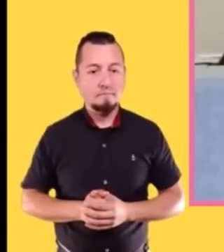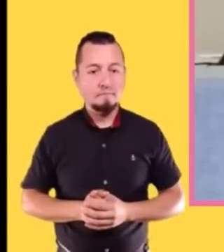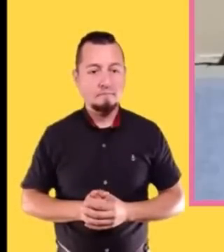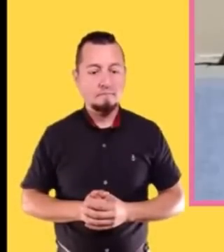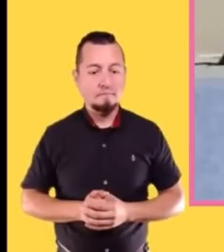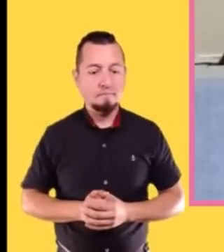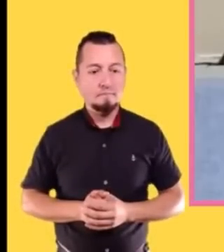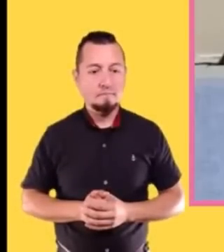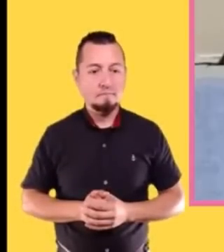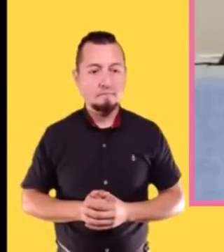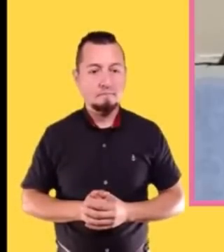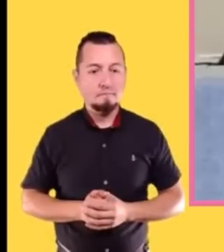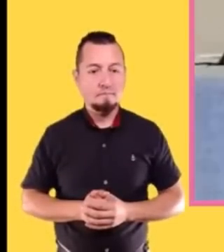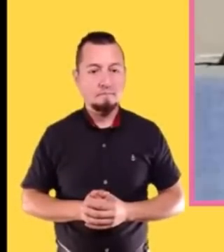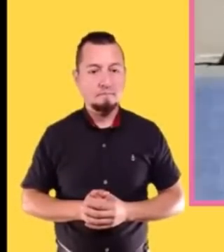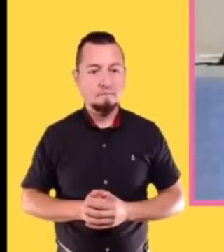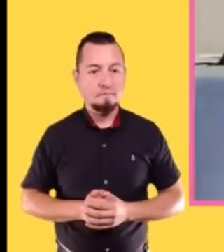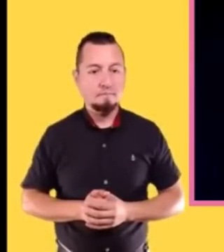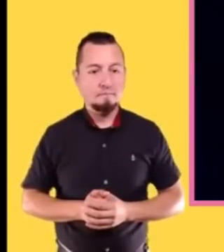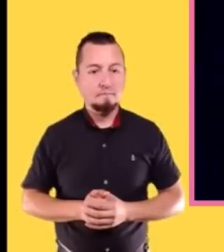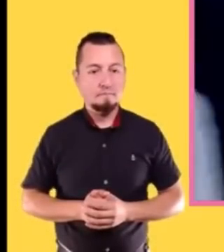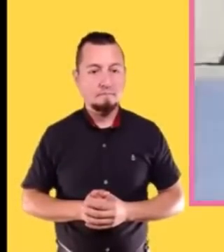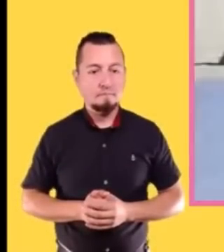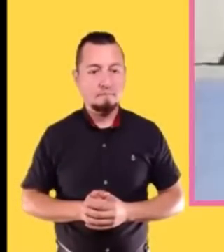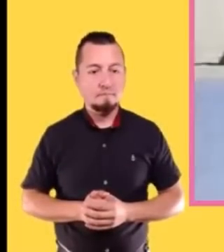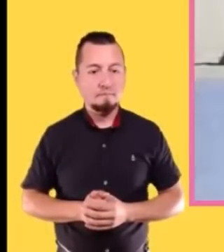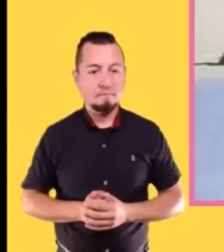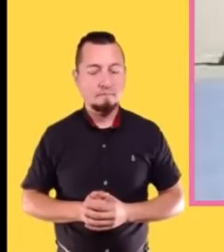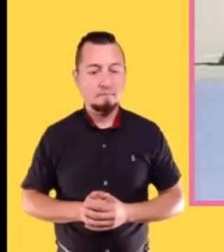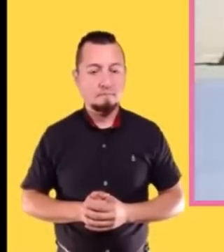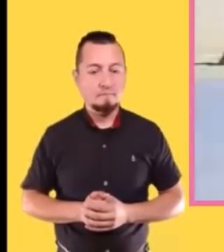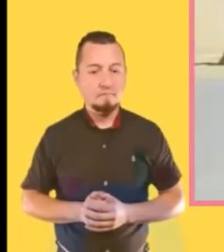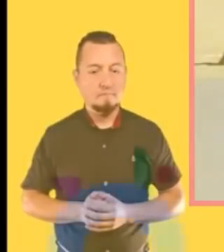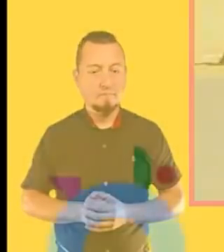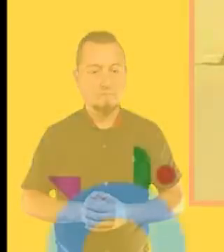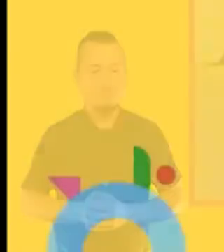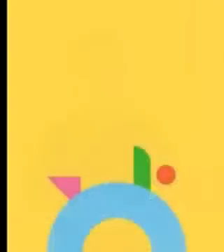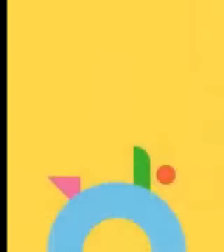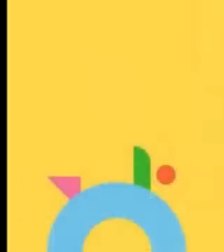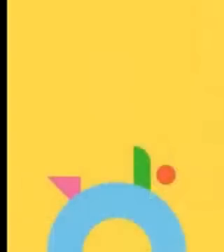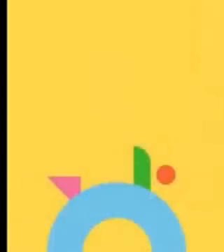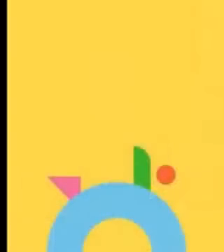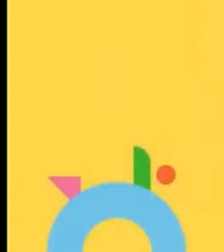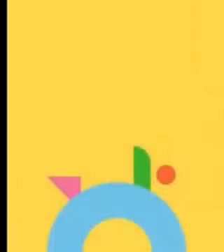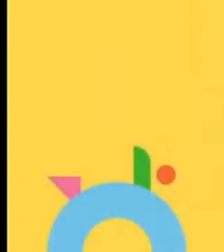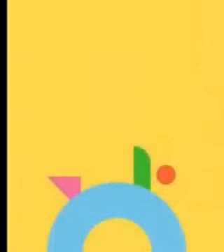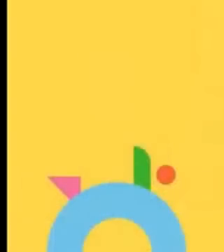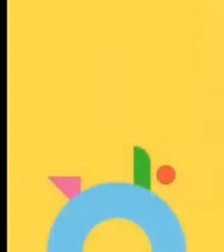Sí. Gobernador, tampoco han dado reportes de la reparación de escuelas con el fideicomiso.